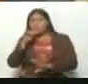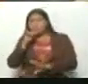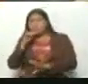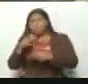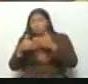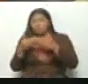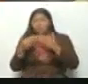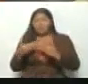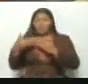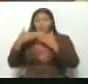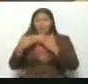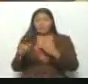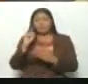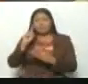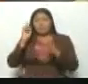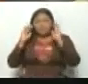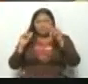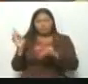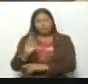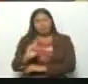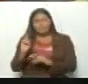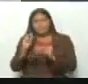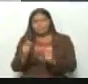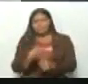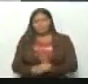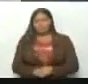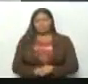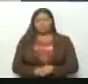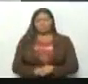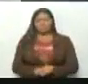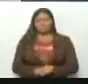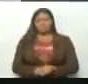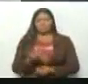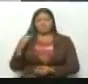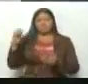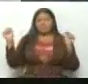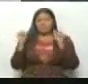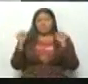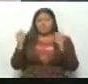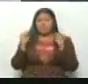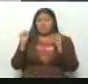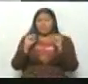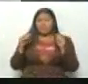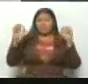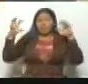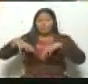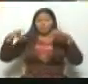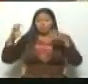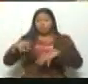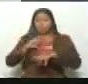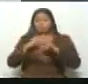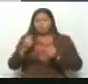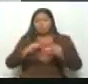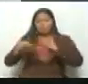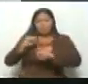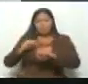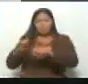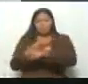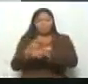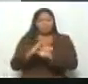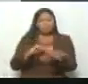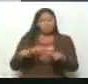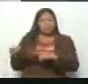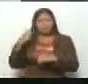centros educativos que ameritan la atención? No, es que tenemos estado Mérida, donde hemos tenido, por supuesto, claro, las lluvias. Ahí está desplegado el gobernador.